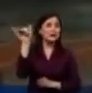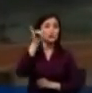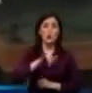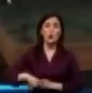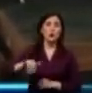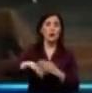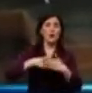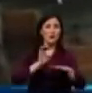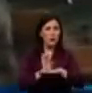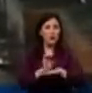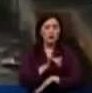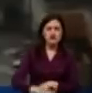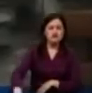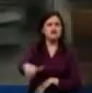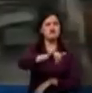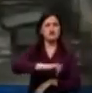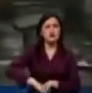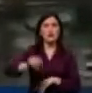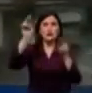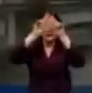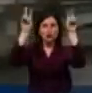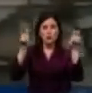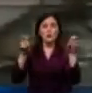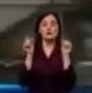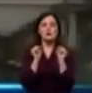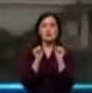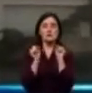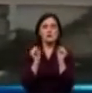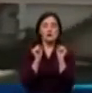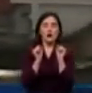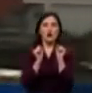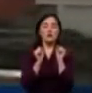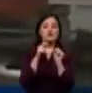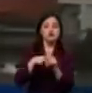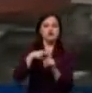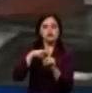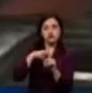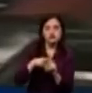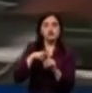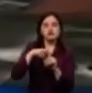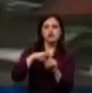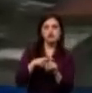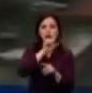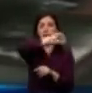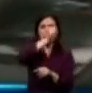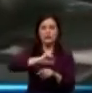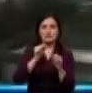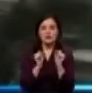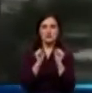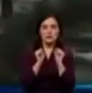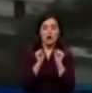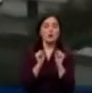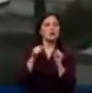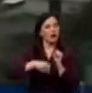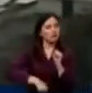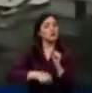prácticamente todo el país. Lluvias constantes, cielos nublados, fríos intensos. Las temperaturas bajas en la sierra son realmente